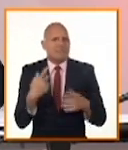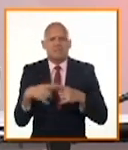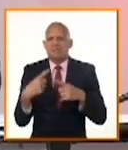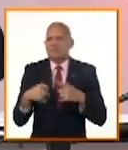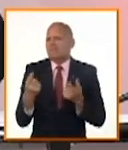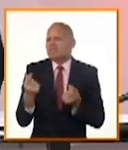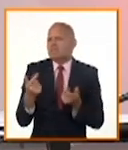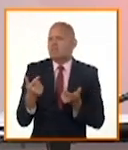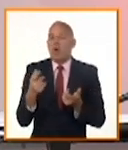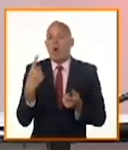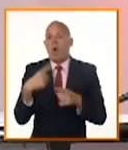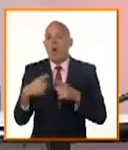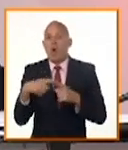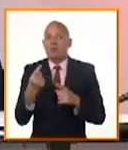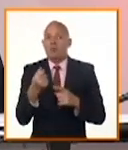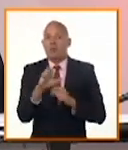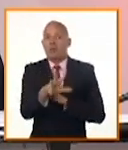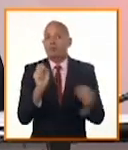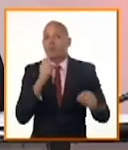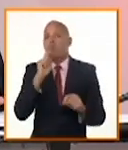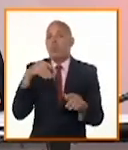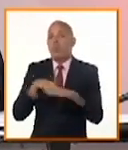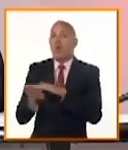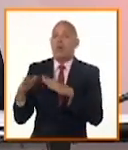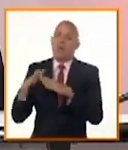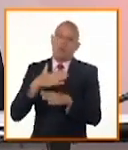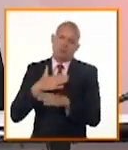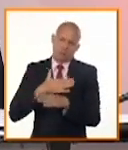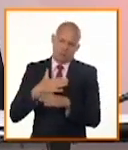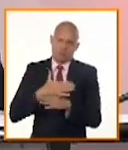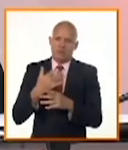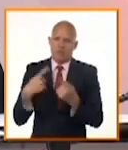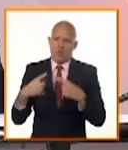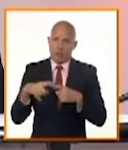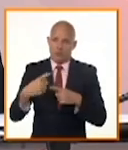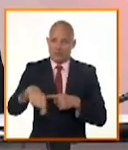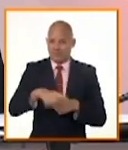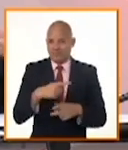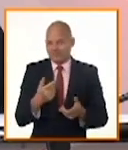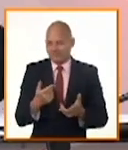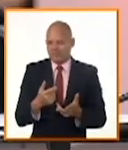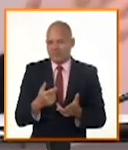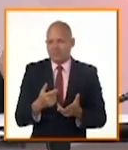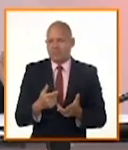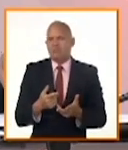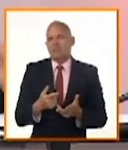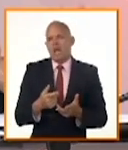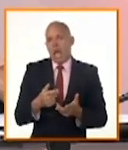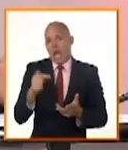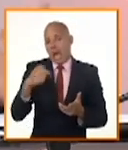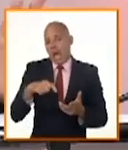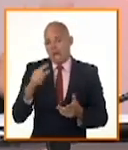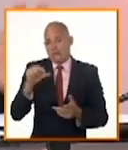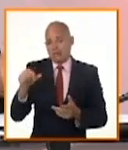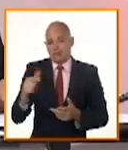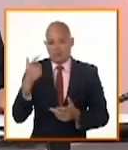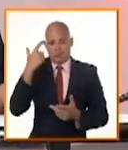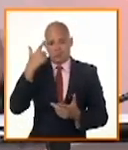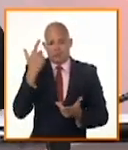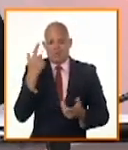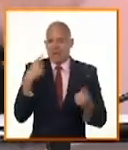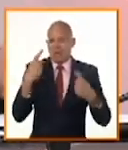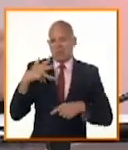Quizás por temor si todo eso puede estar presente ahora mismo en lo que está ocurriendo en el país opiniones de las más diversas